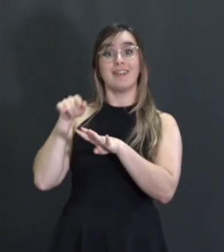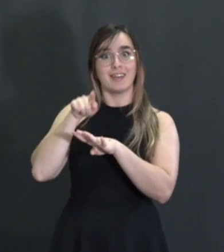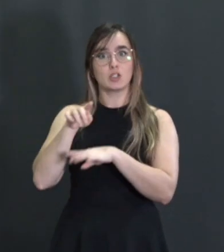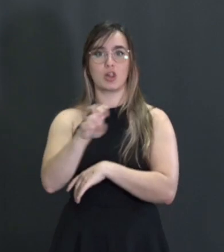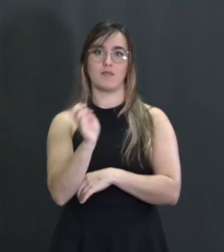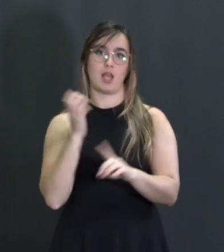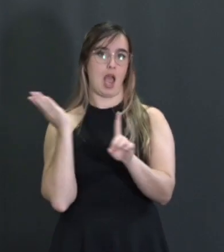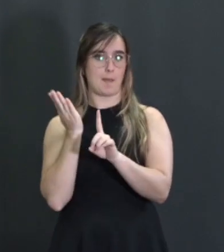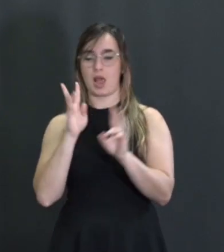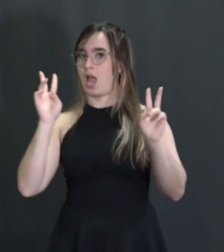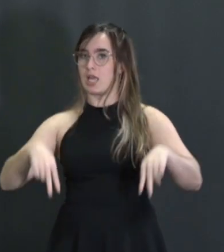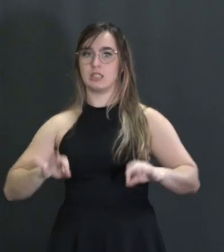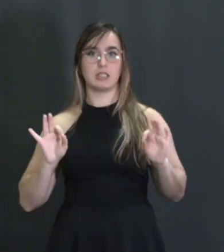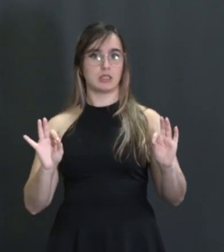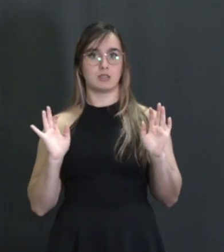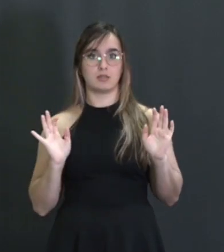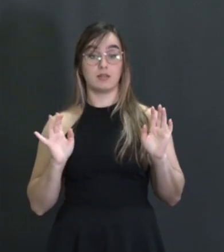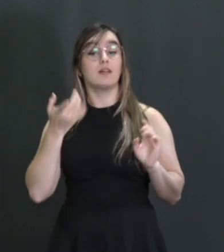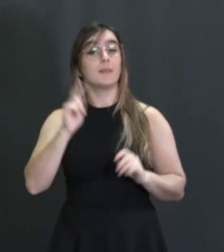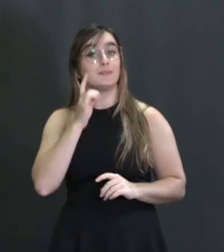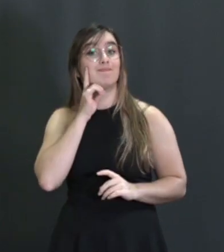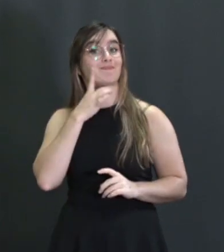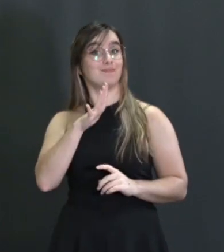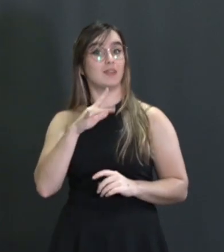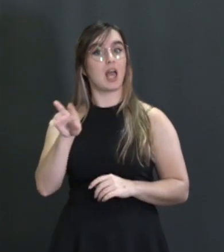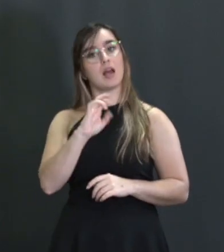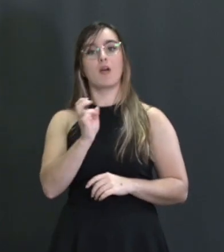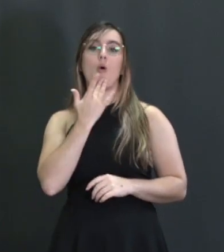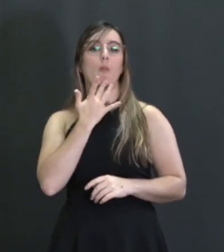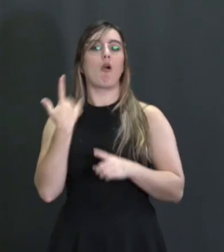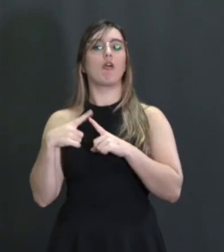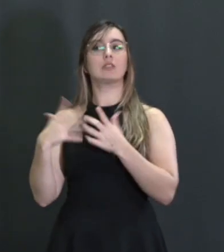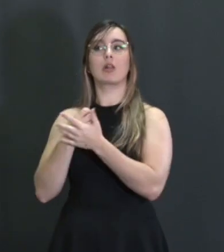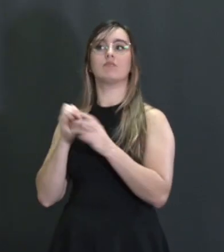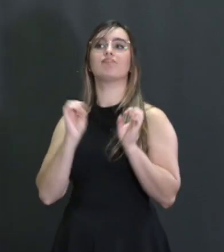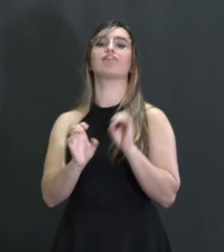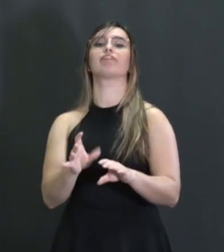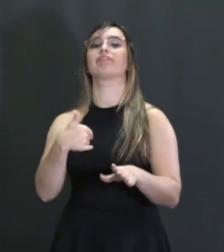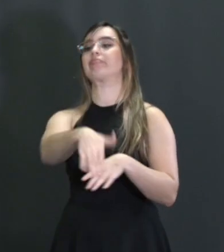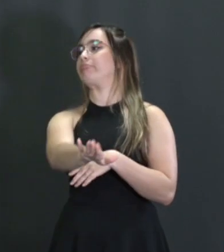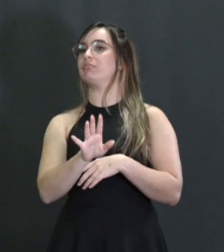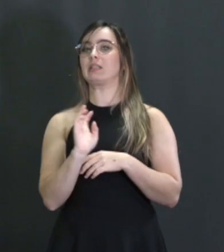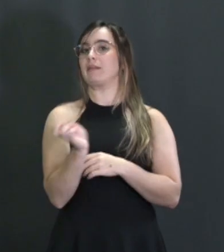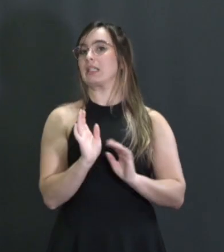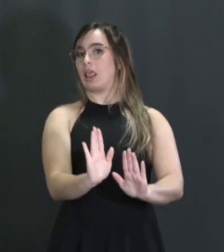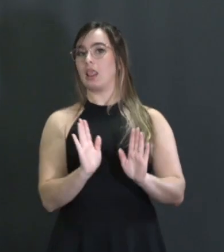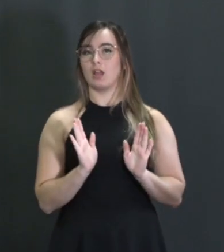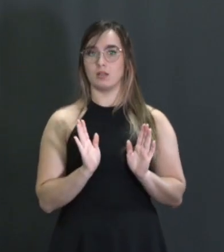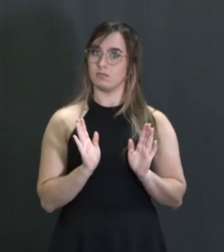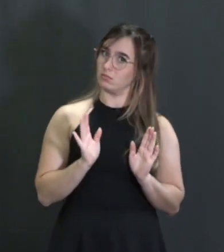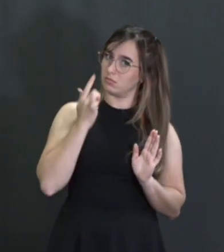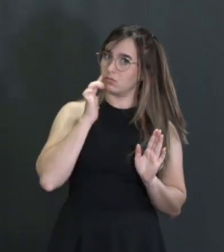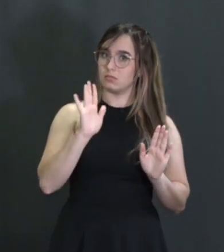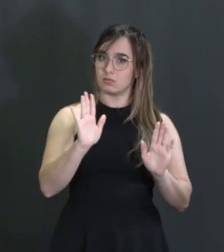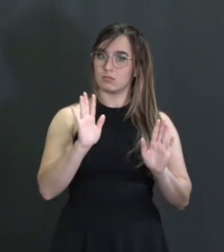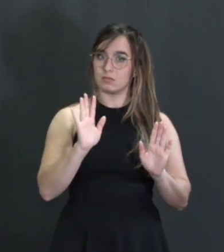diversidad. Y también, ojo, con la diversidad como cajón desastre. Sí, es decir, o sea, la diversidad... O